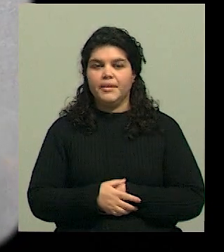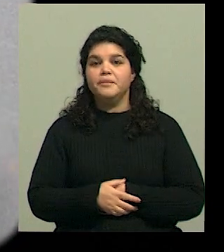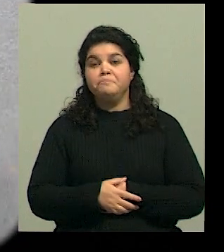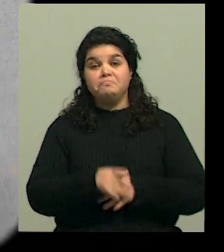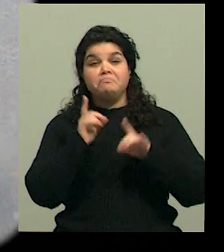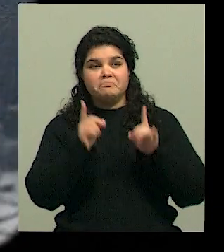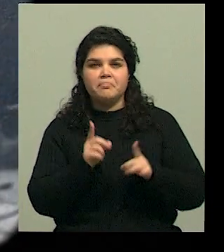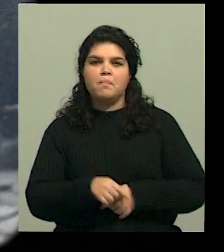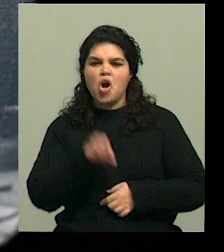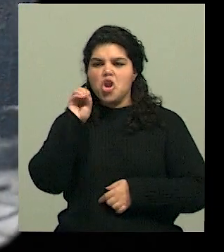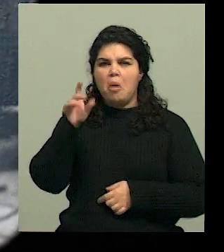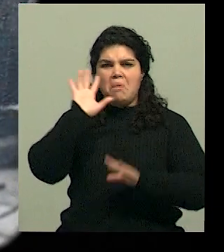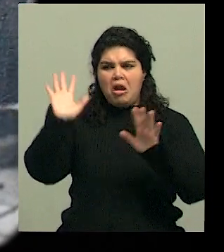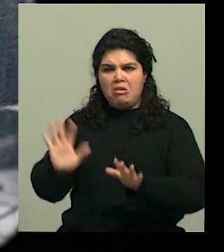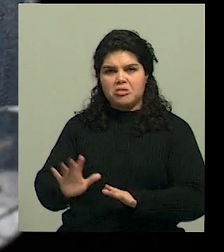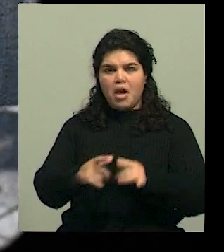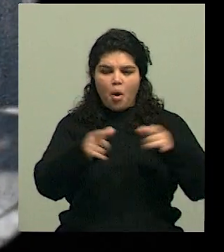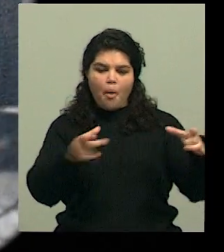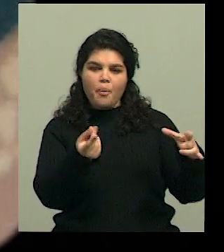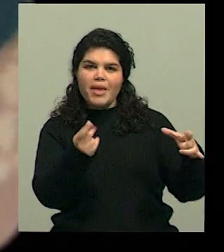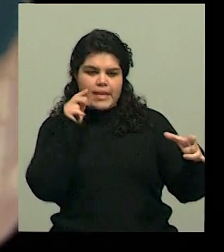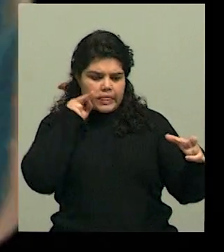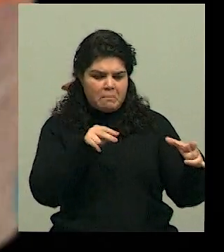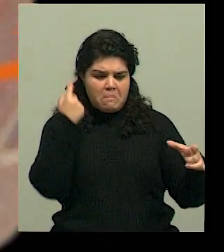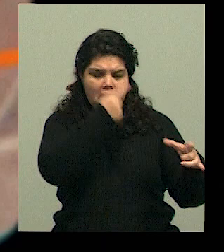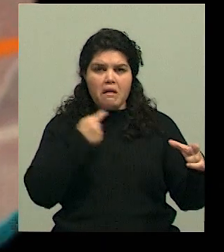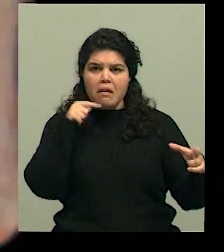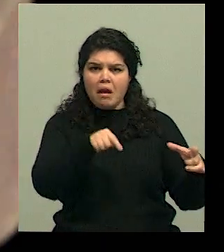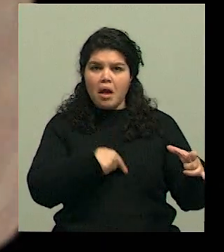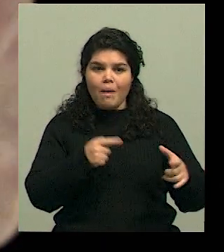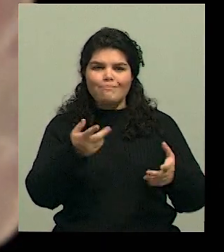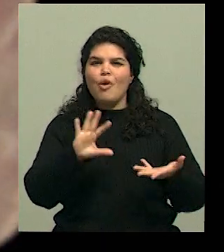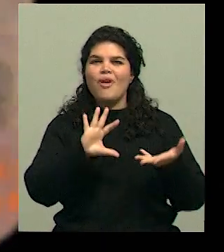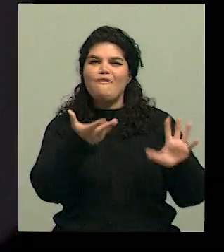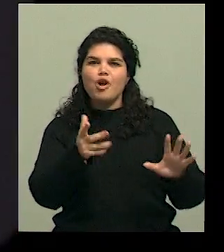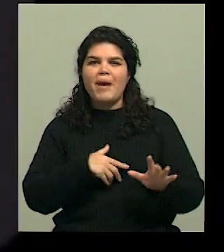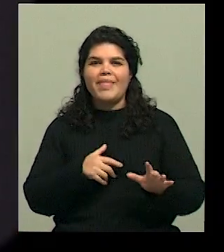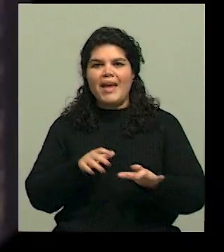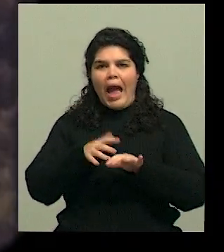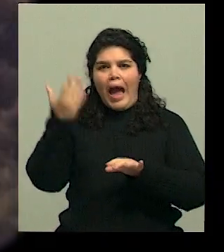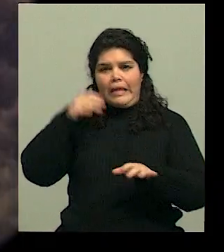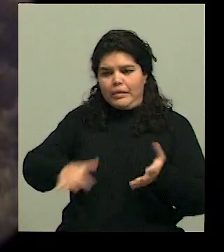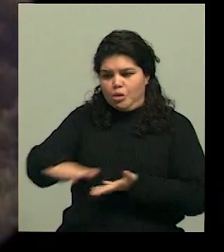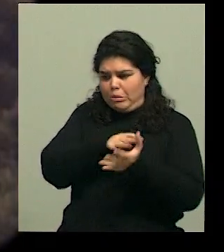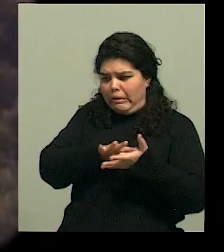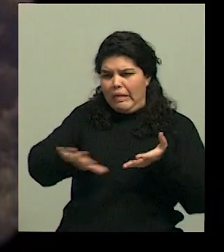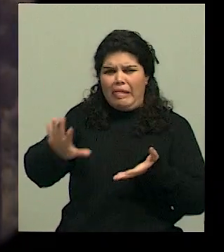Basta escuchar un nombre desconocido o mirar un billete para sacar a la luz a personas que dieron todo por nuestro